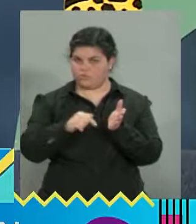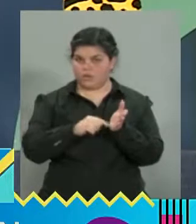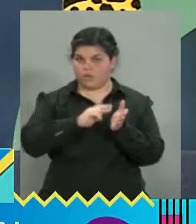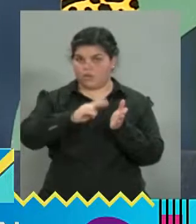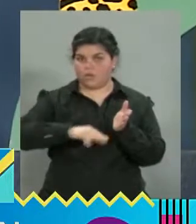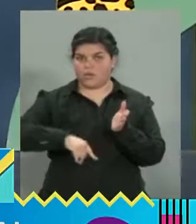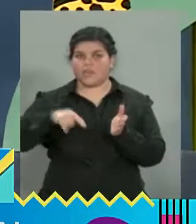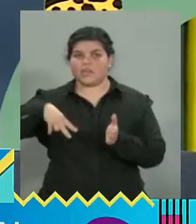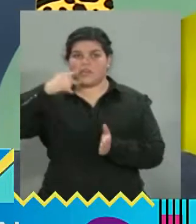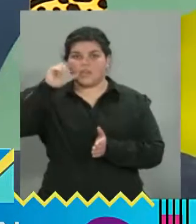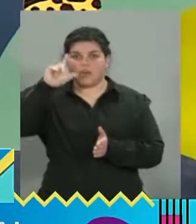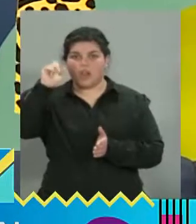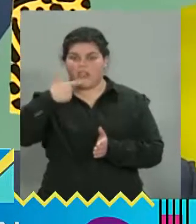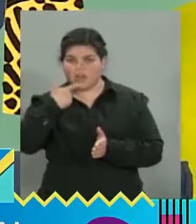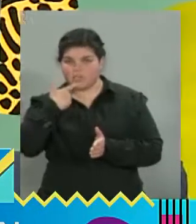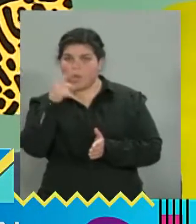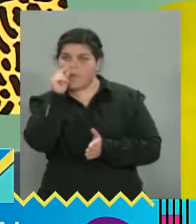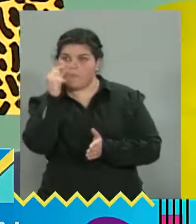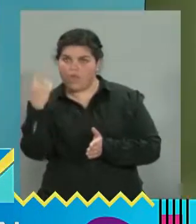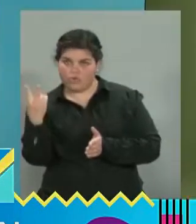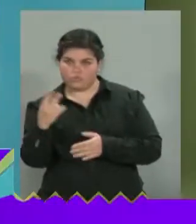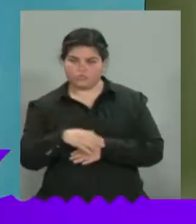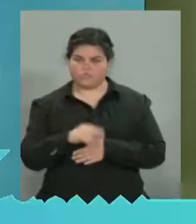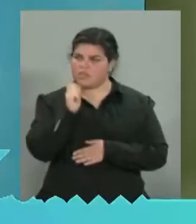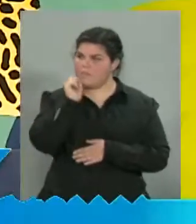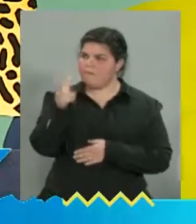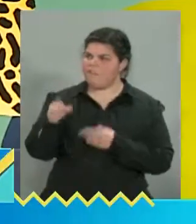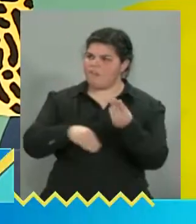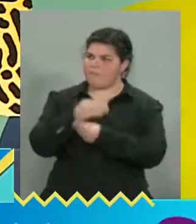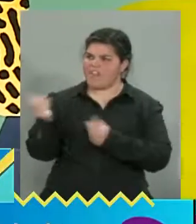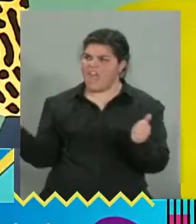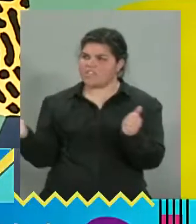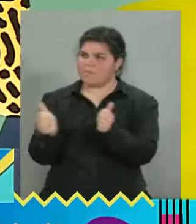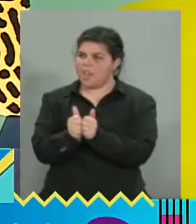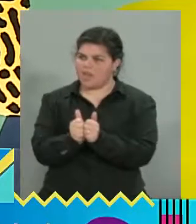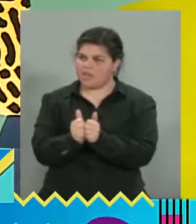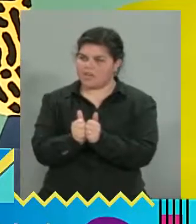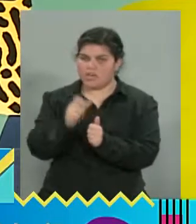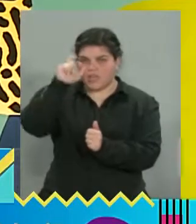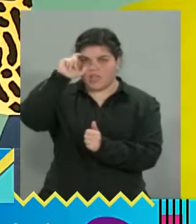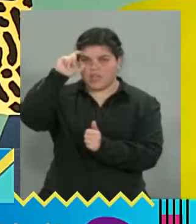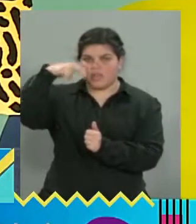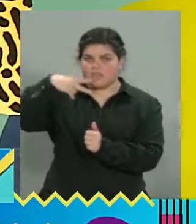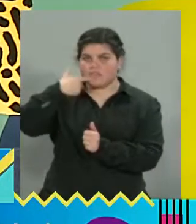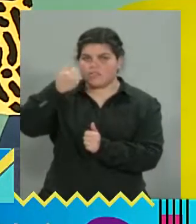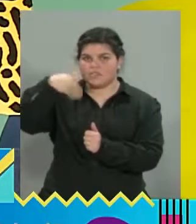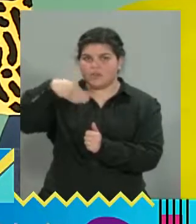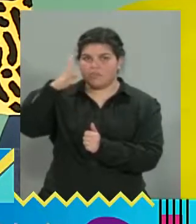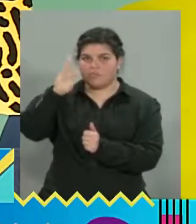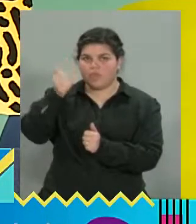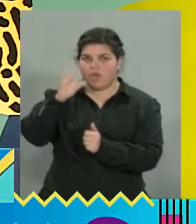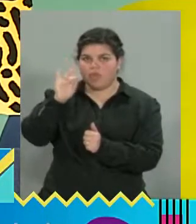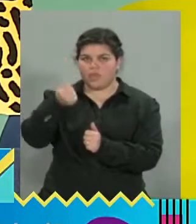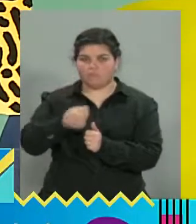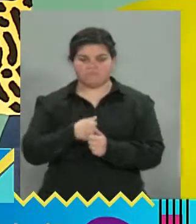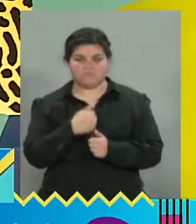me parecía interesante que una niña de 6 años manejara ese concepto. Claro. Pero, y la de 12 le dice, la verdad que no lo sé, dice, leamos el cuento.